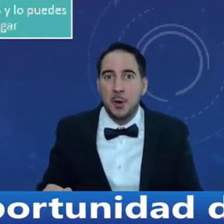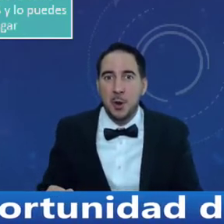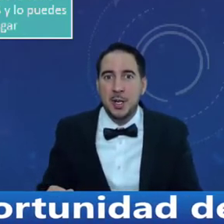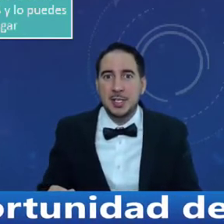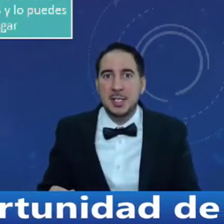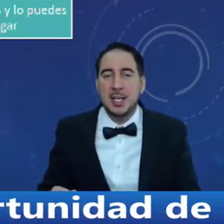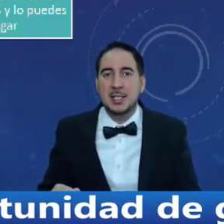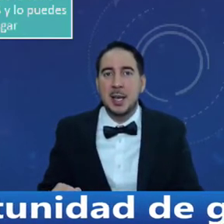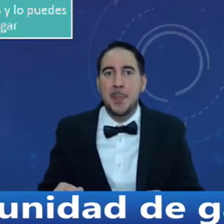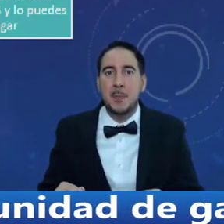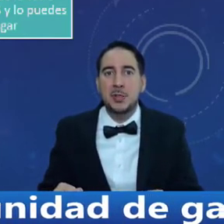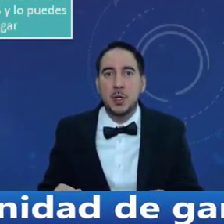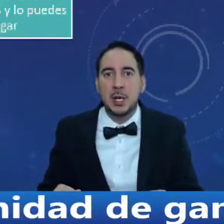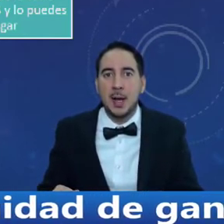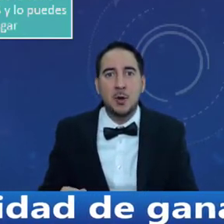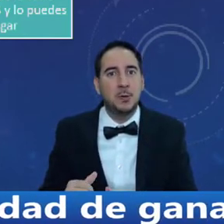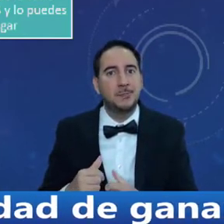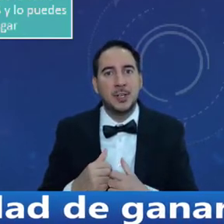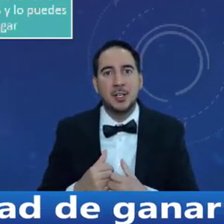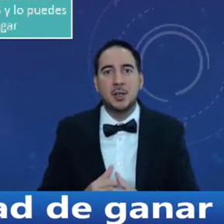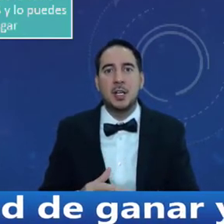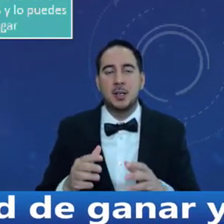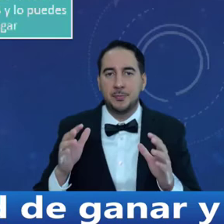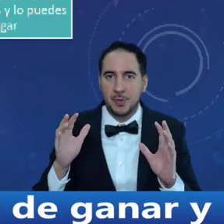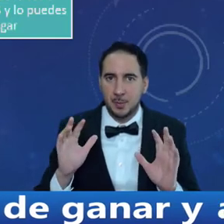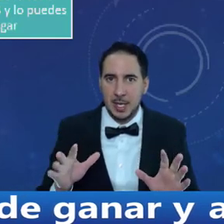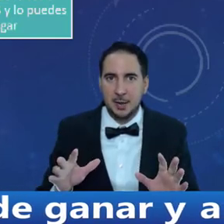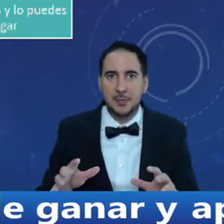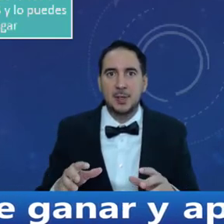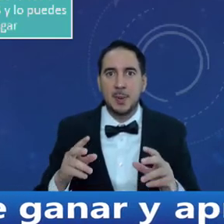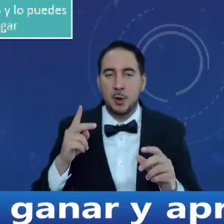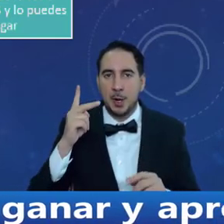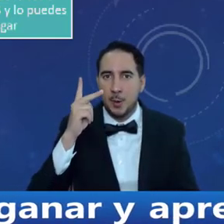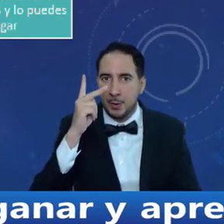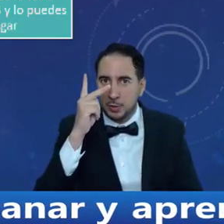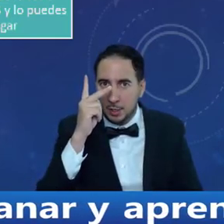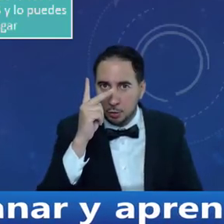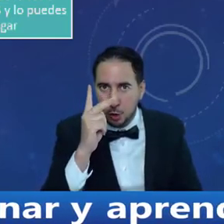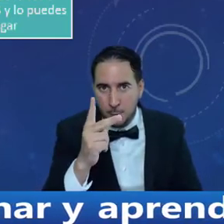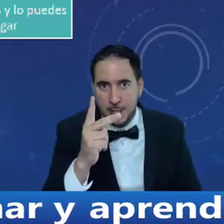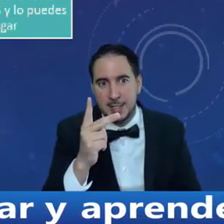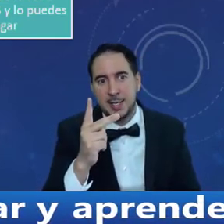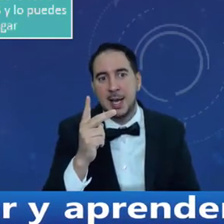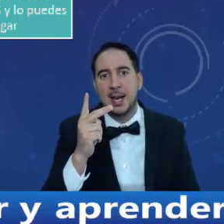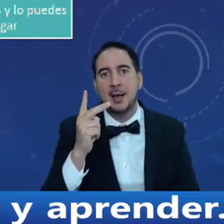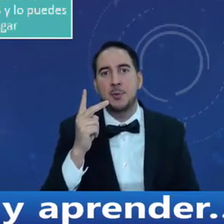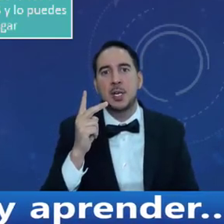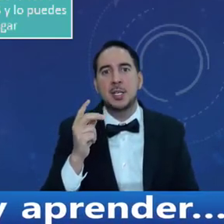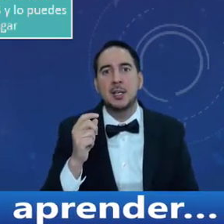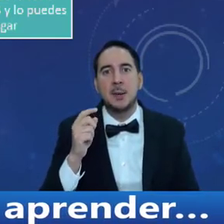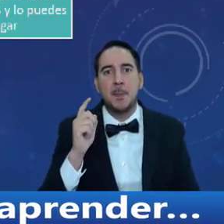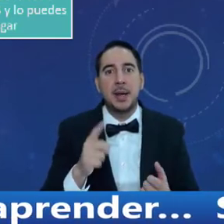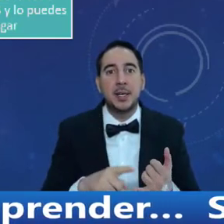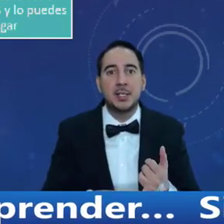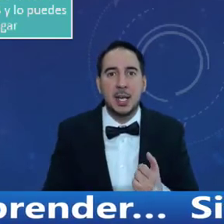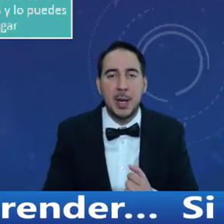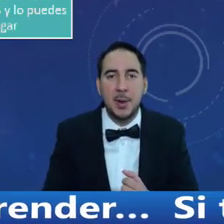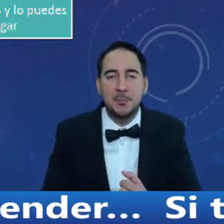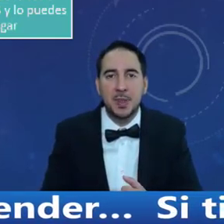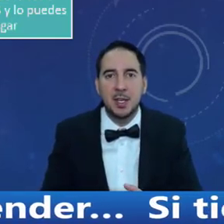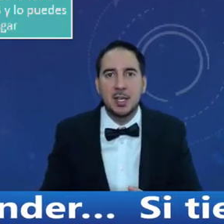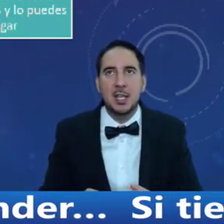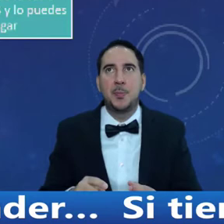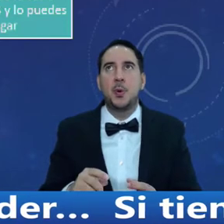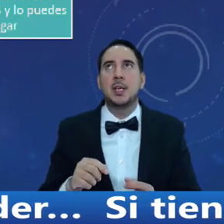necesitas permiso de trabajo? Yo le dije, mira, me lo pregunté dos veces a la muchacha Mary, se